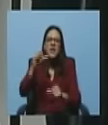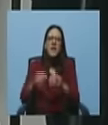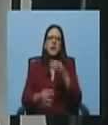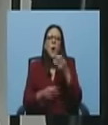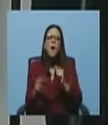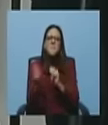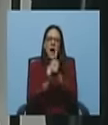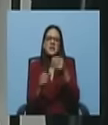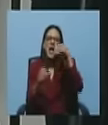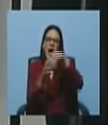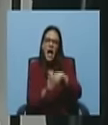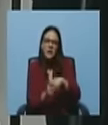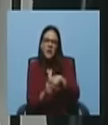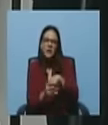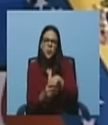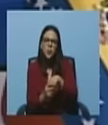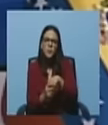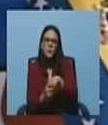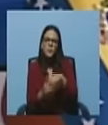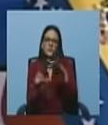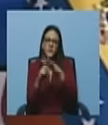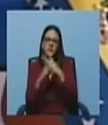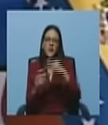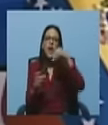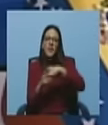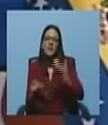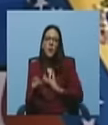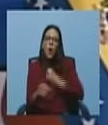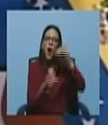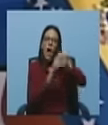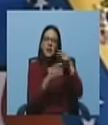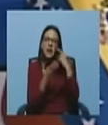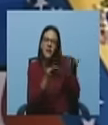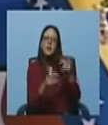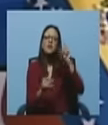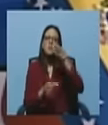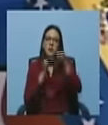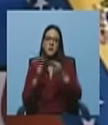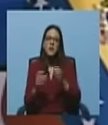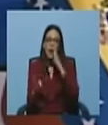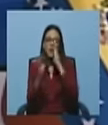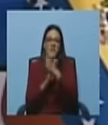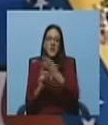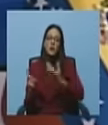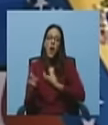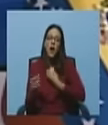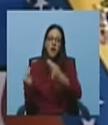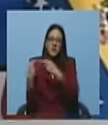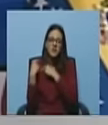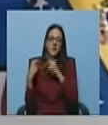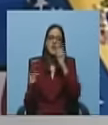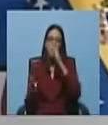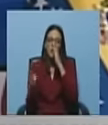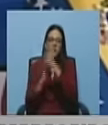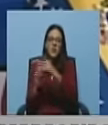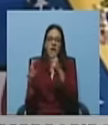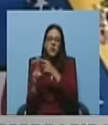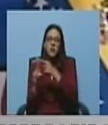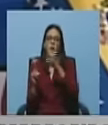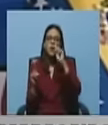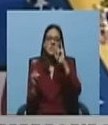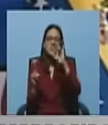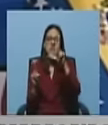cosas en esa alcaldía. Señala directamente al alcalde, señala directamente al señor